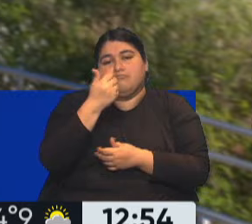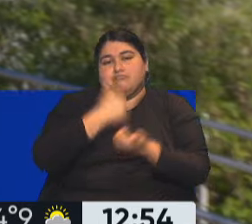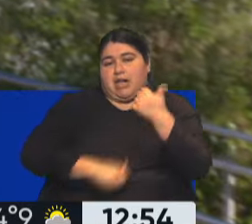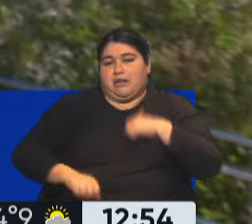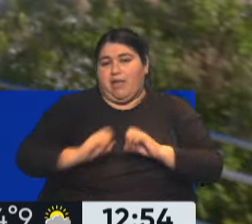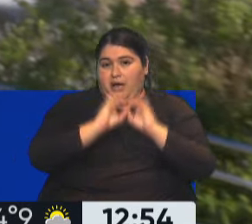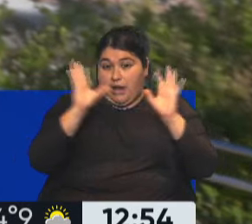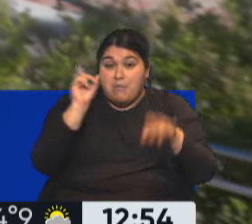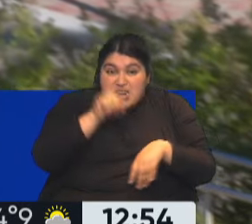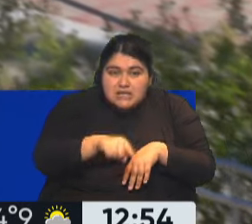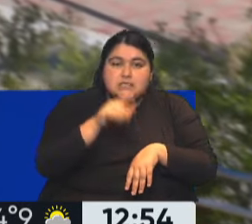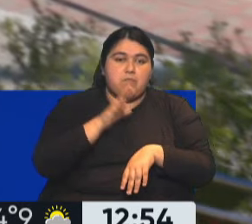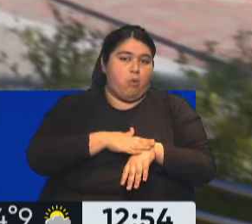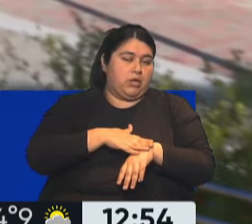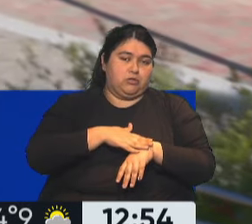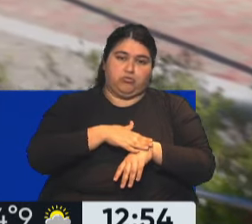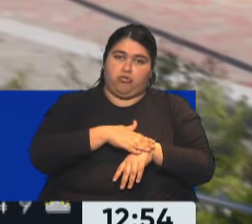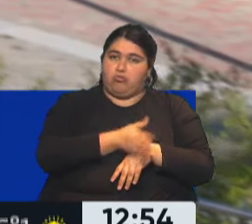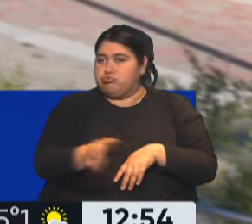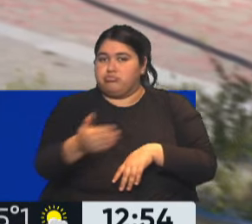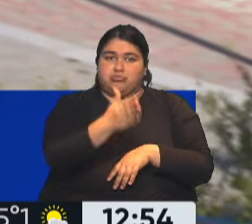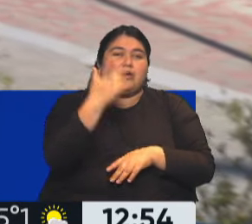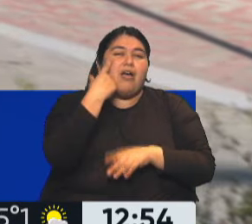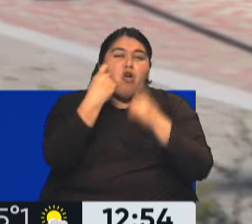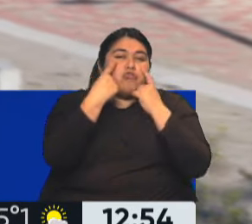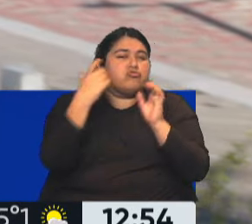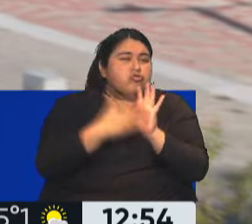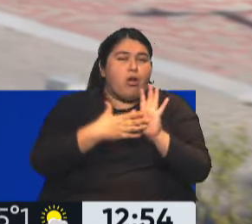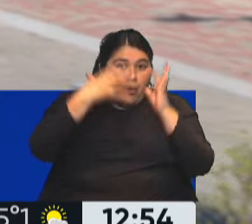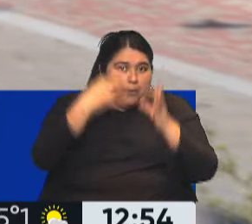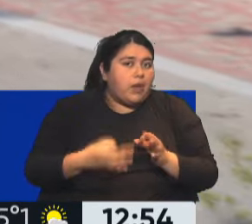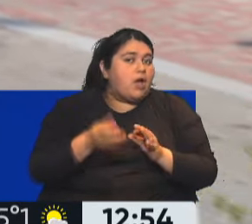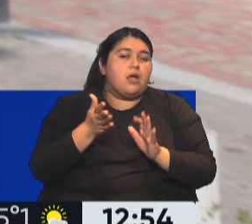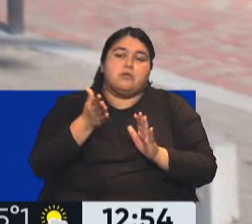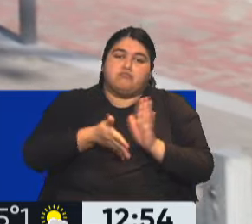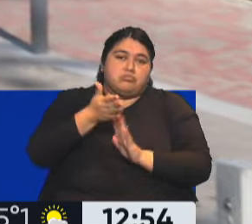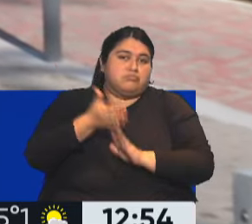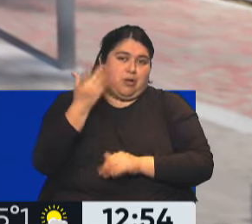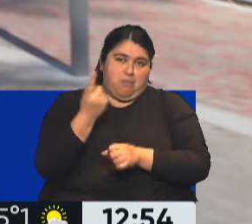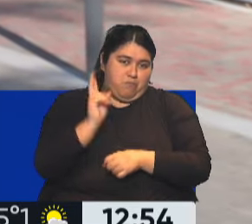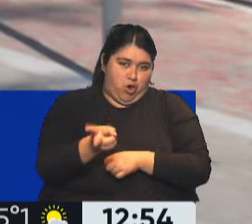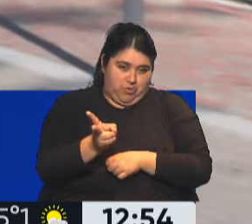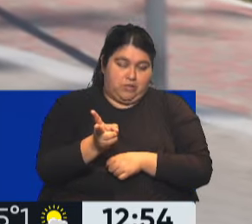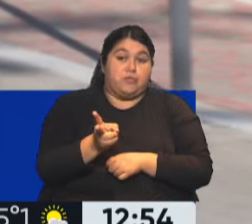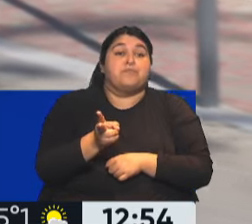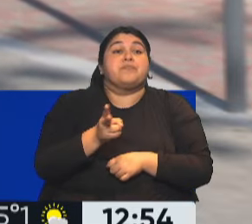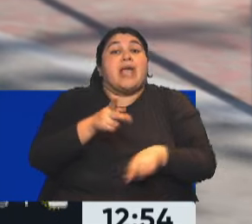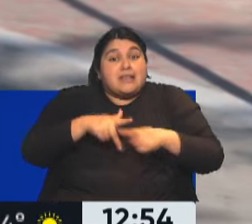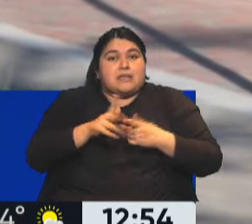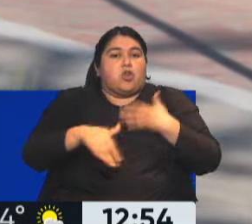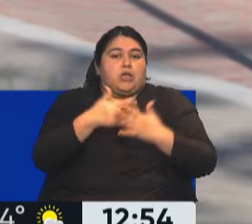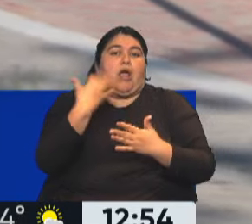A partir de ese momento se prohibió hasta que se verifique realmente qué es lo que pasó y hasta que la tecnología mejore, por lo menos que